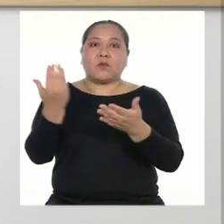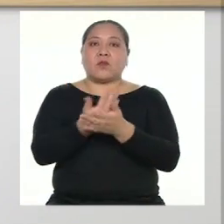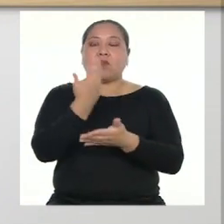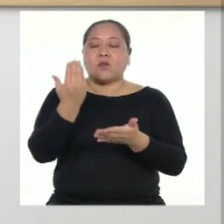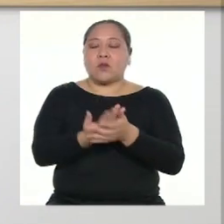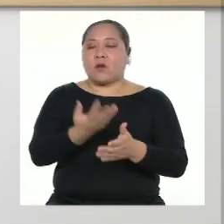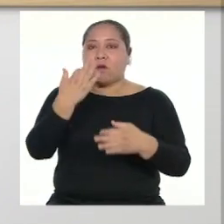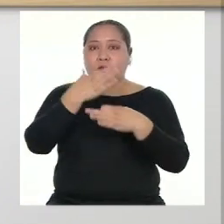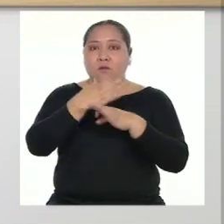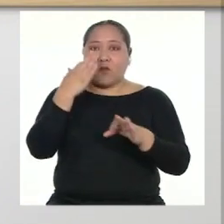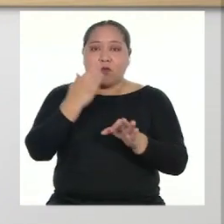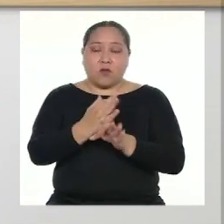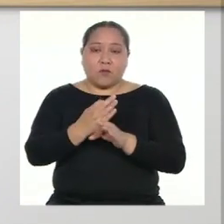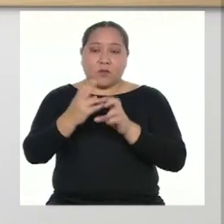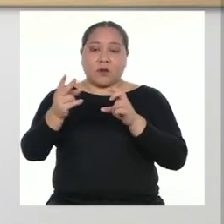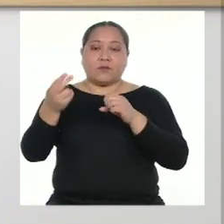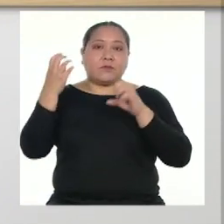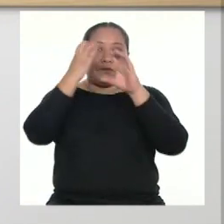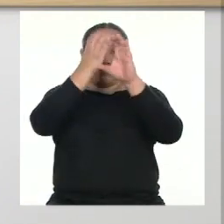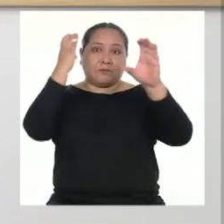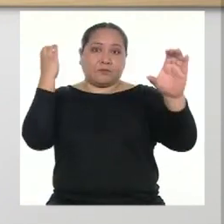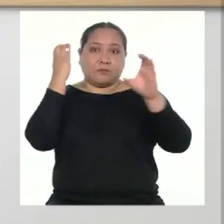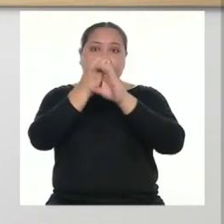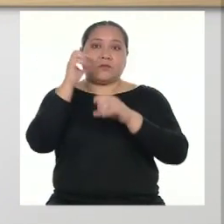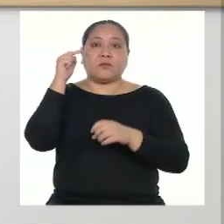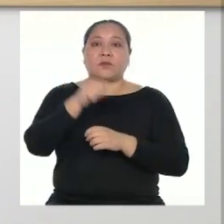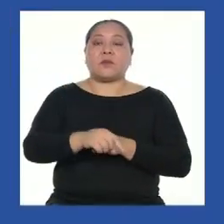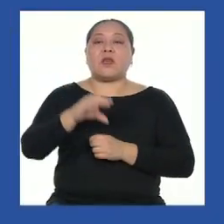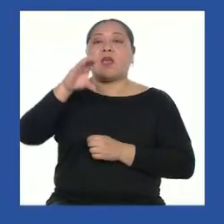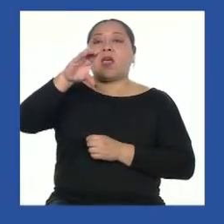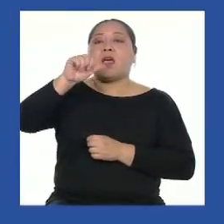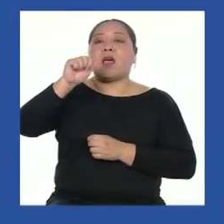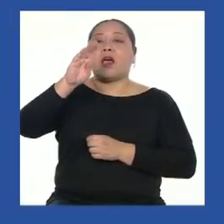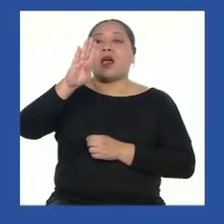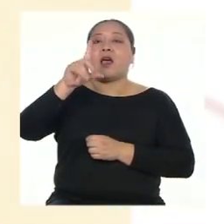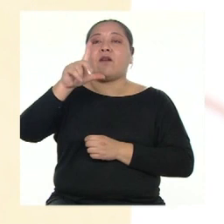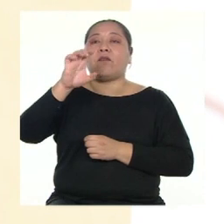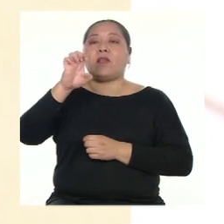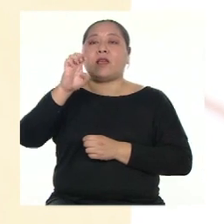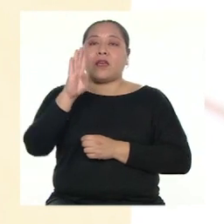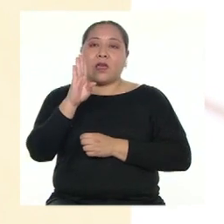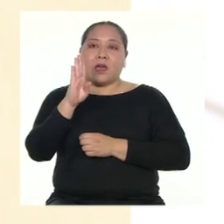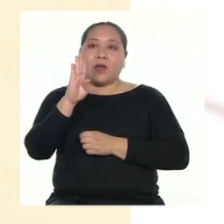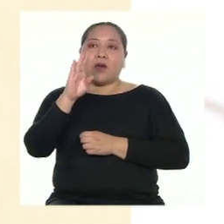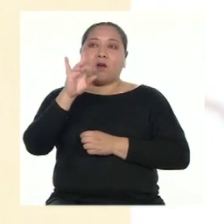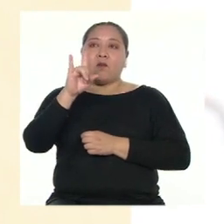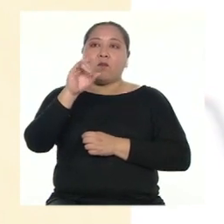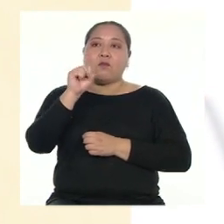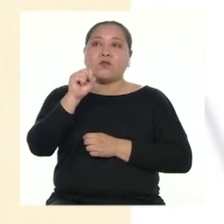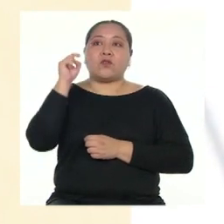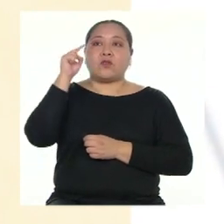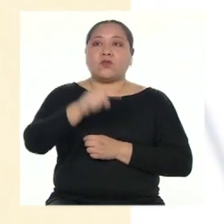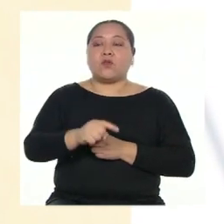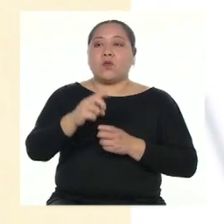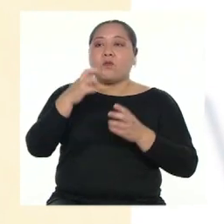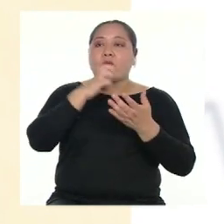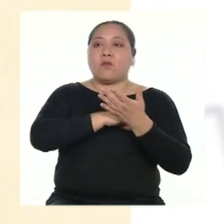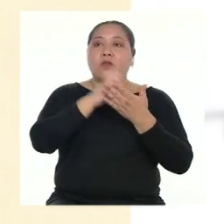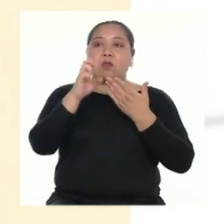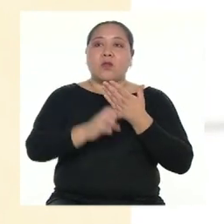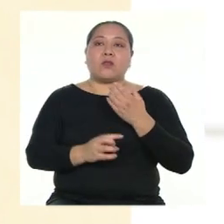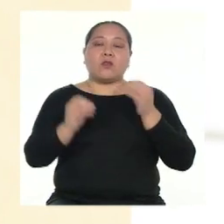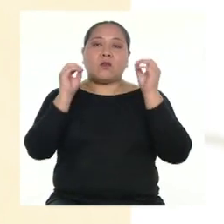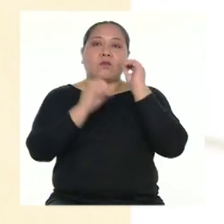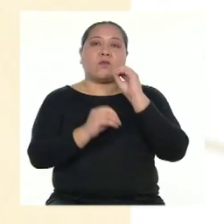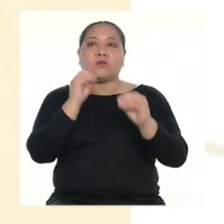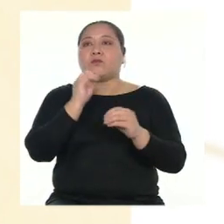alternativa dentro del transporte público, el cable bus. es una iniciativa que busca crear